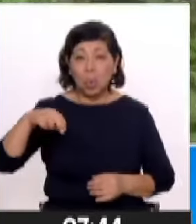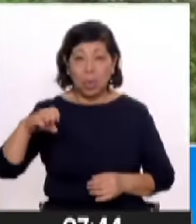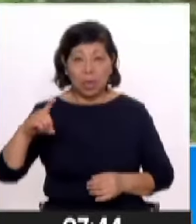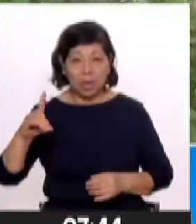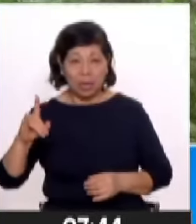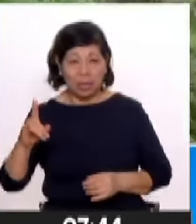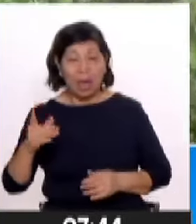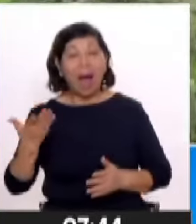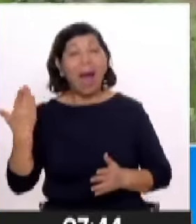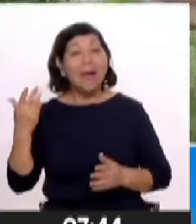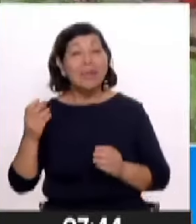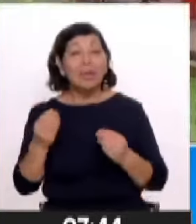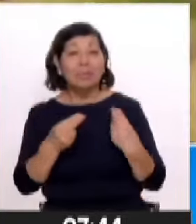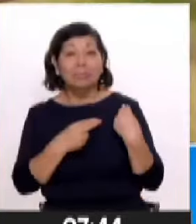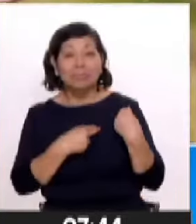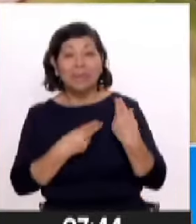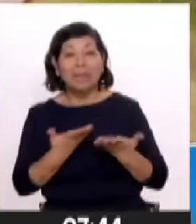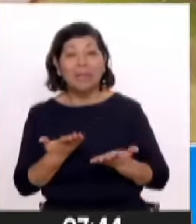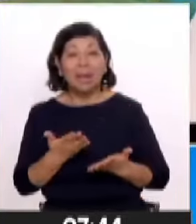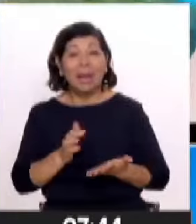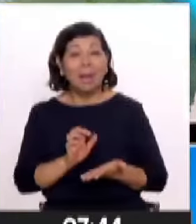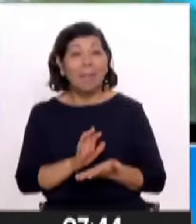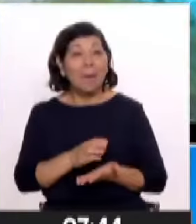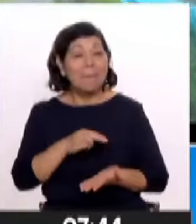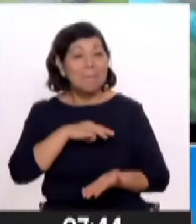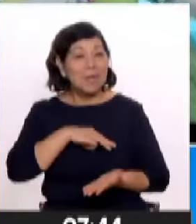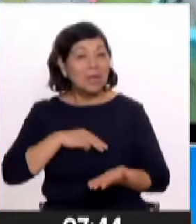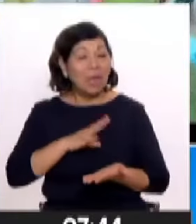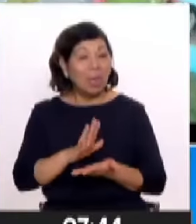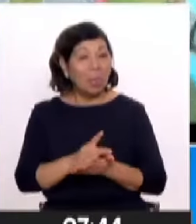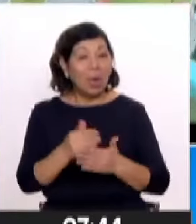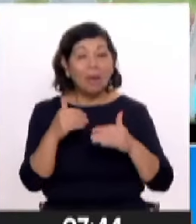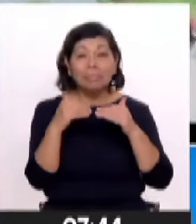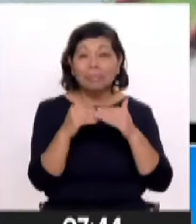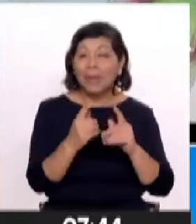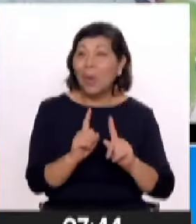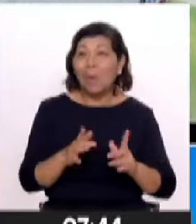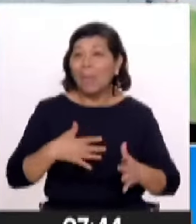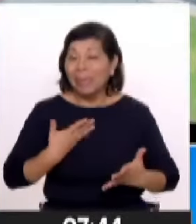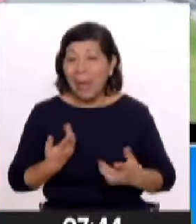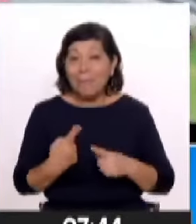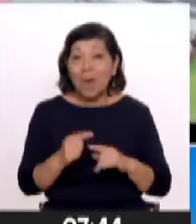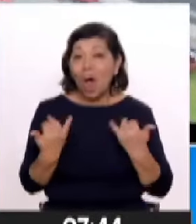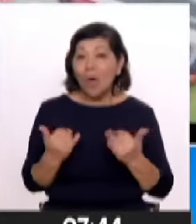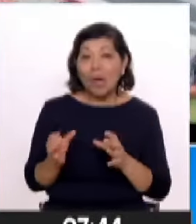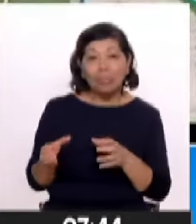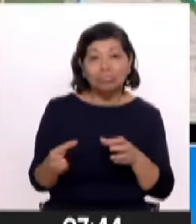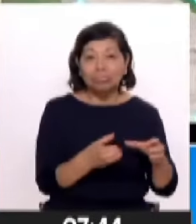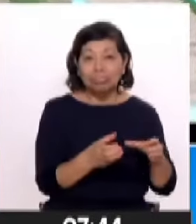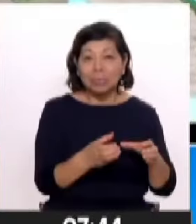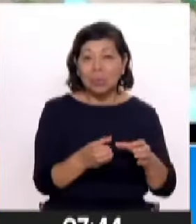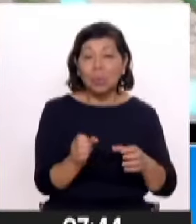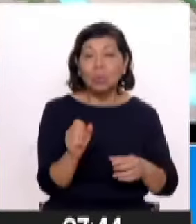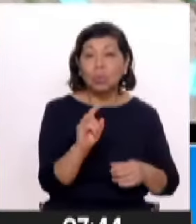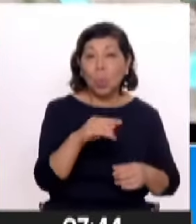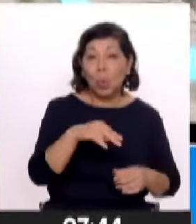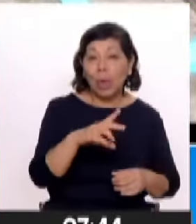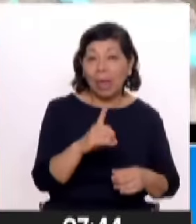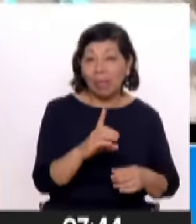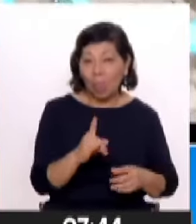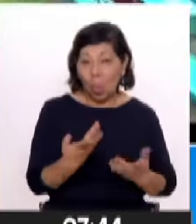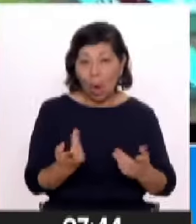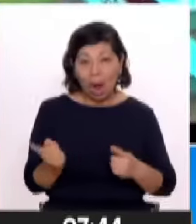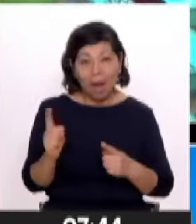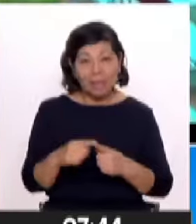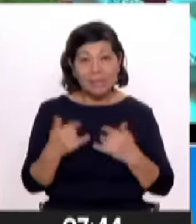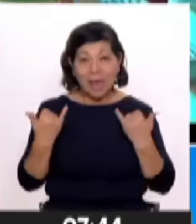del Ministerio de Educación y ahora ya no, limitado en ese sentido, ¿no? Pero eso no quita, como lo es